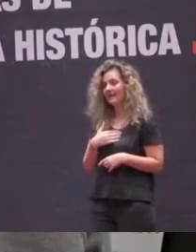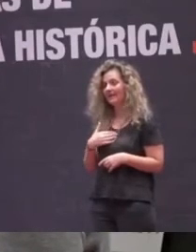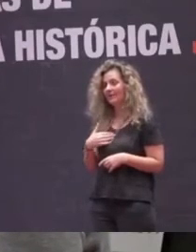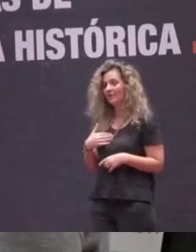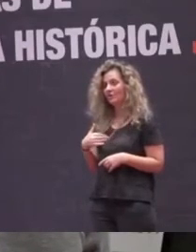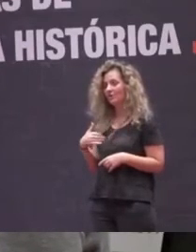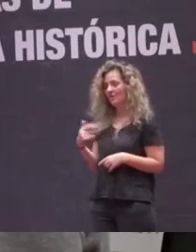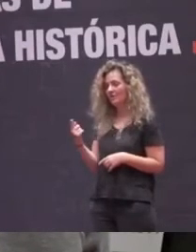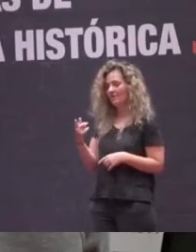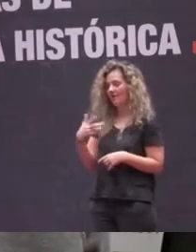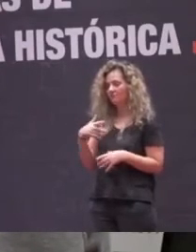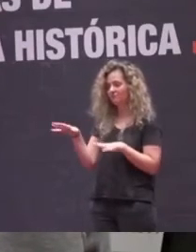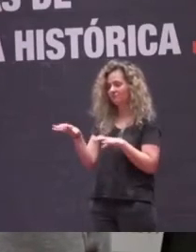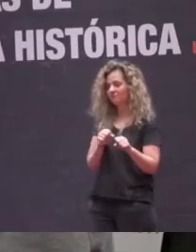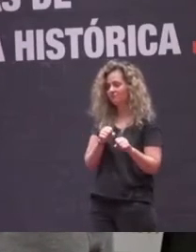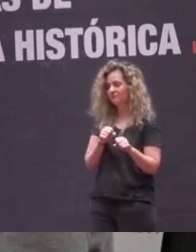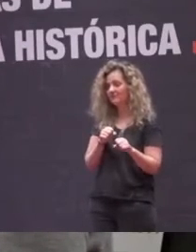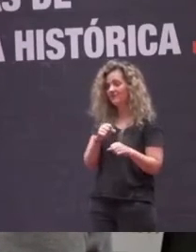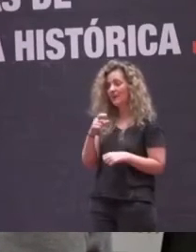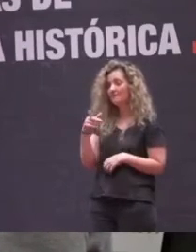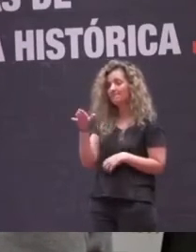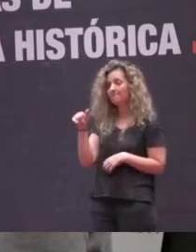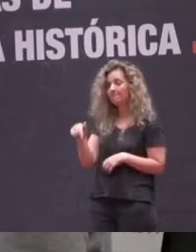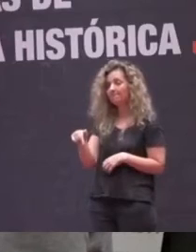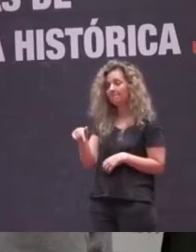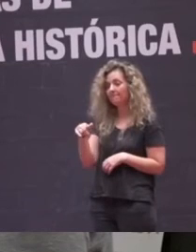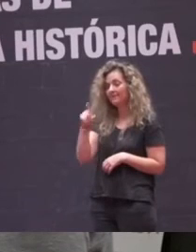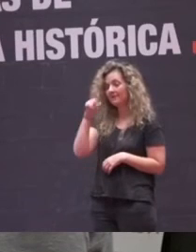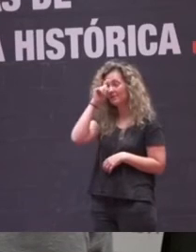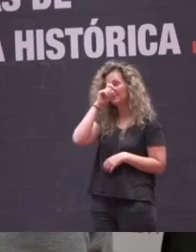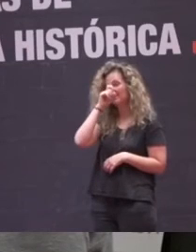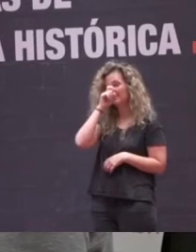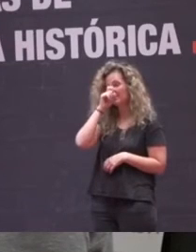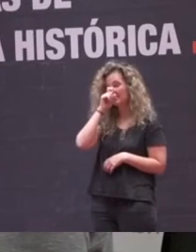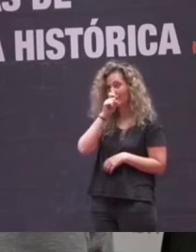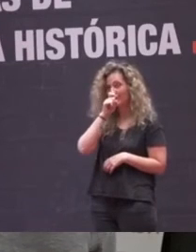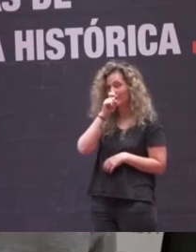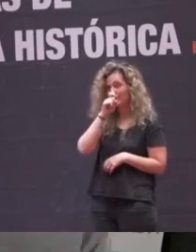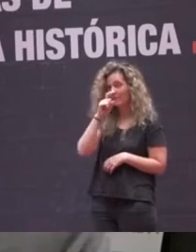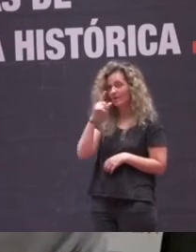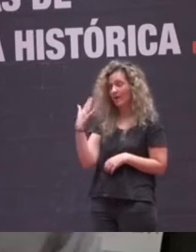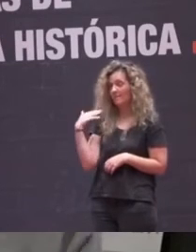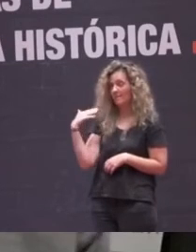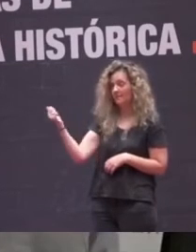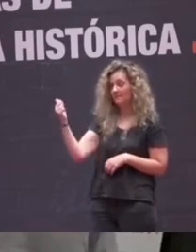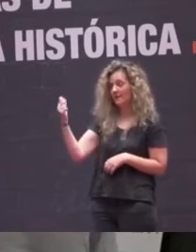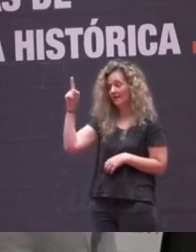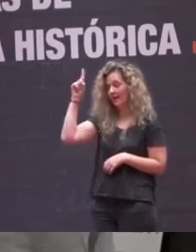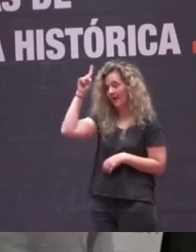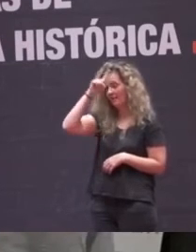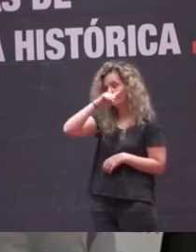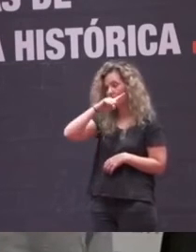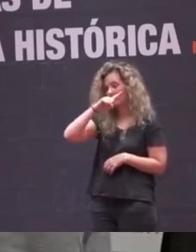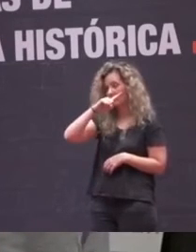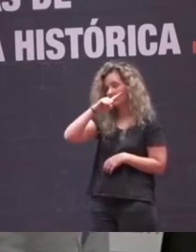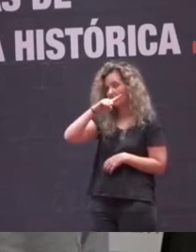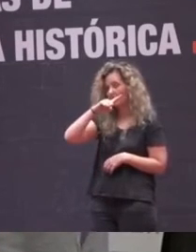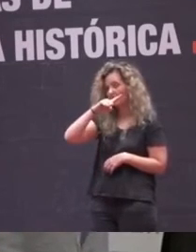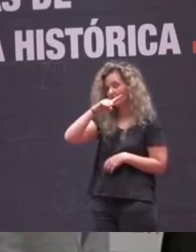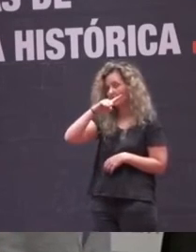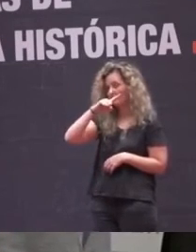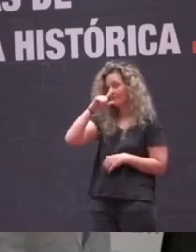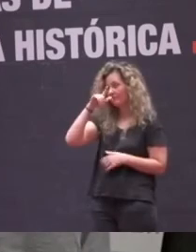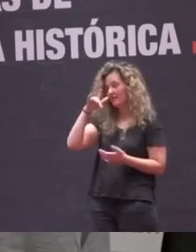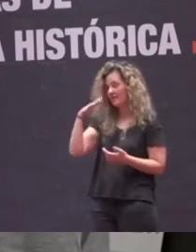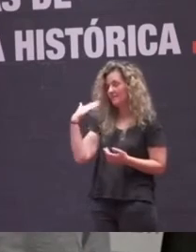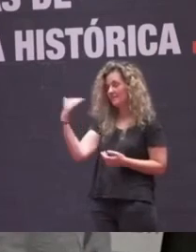ese facho, ¿no? Pero, si lembrades, en aquel momento, cando a mí me chaman a Madrid, que, por certo, o día